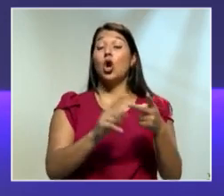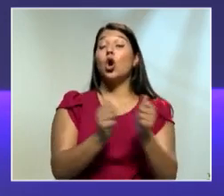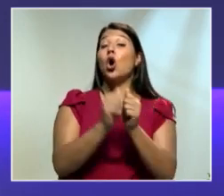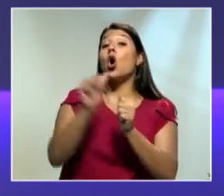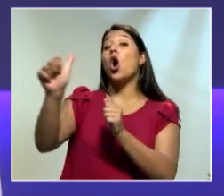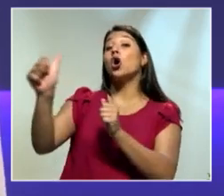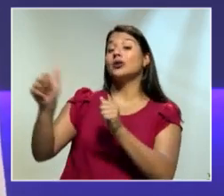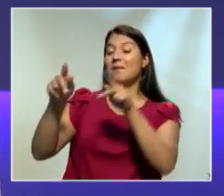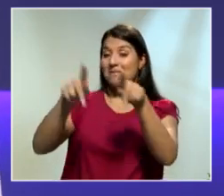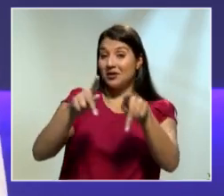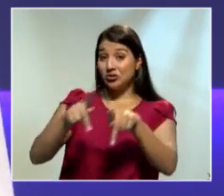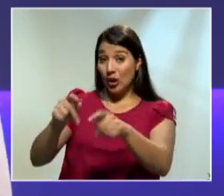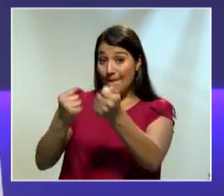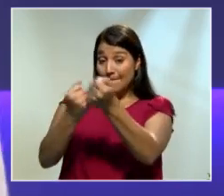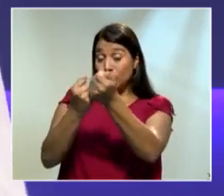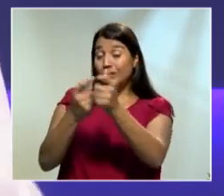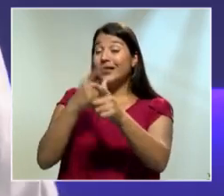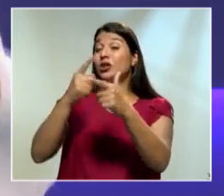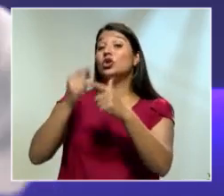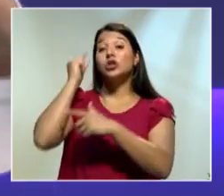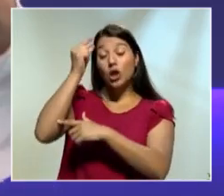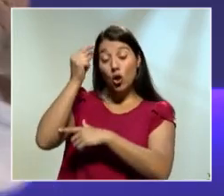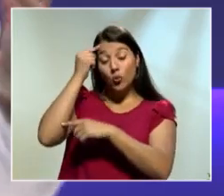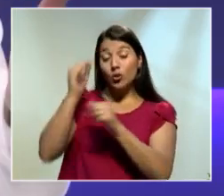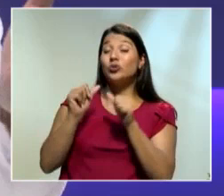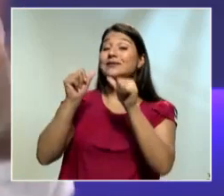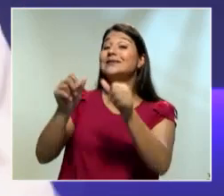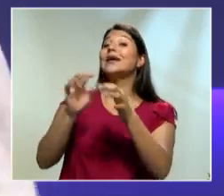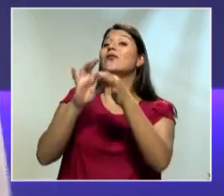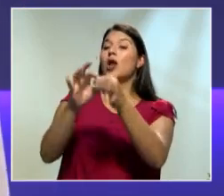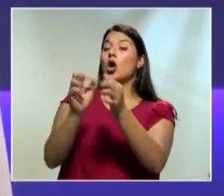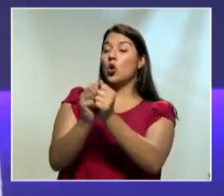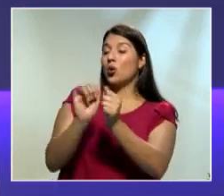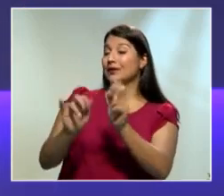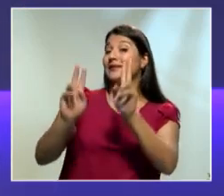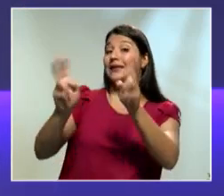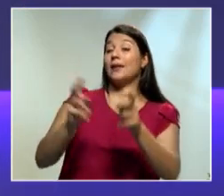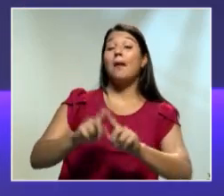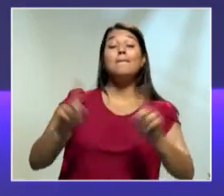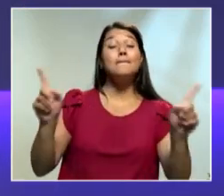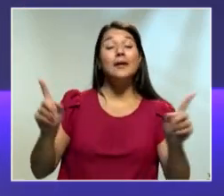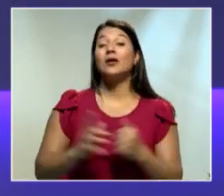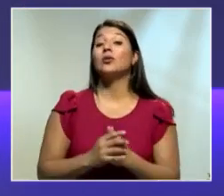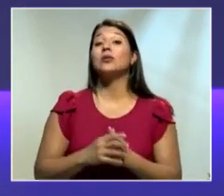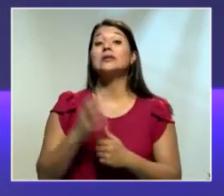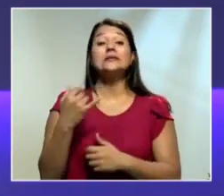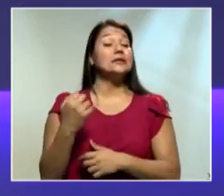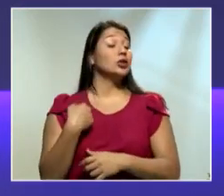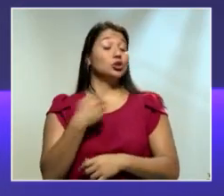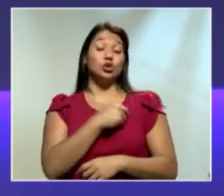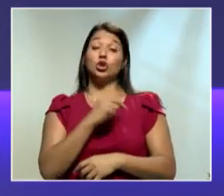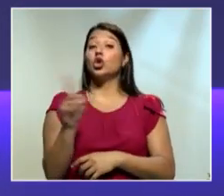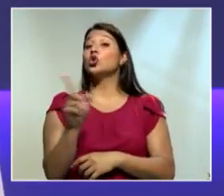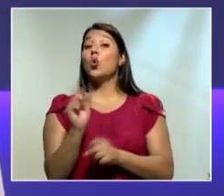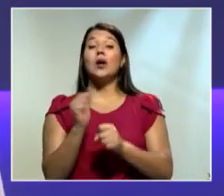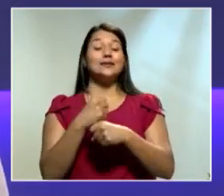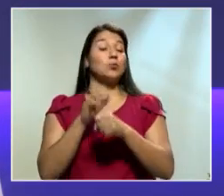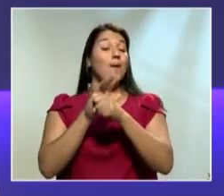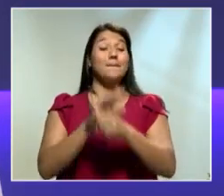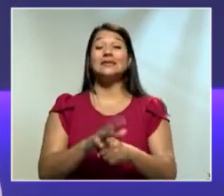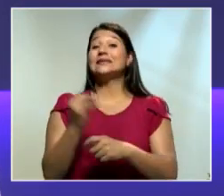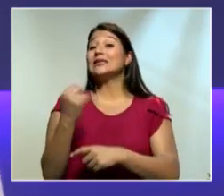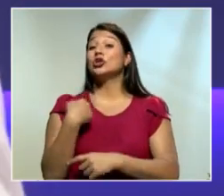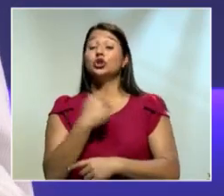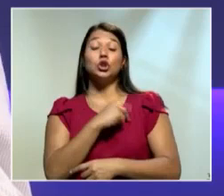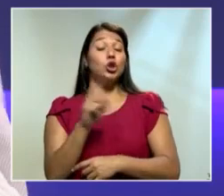acuerpando en el camino, el gobierno continúe sobre esta misma recta. Pero si no hacemos estas presiones, si no nos empezamos